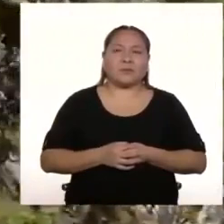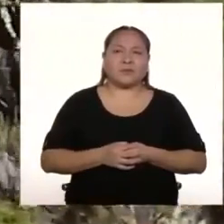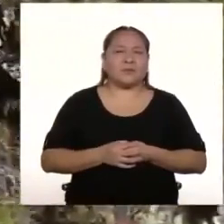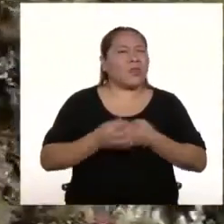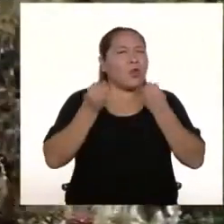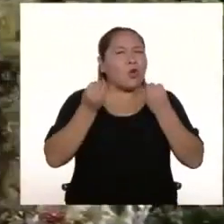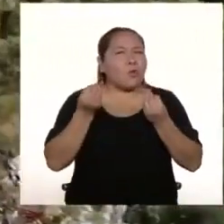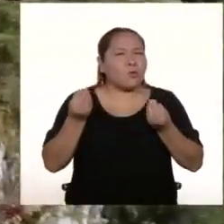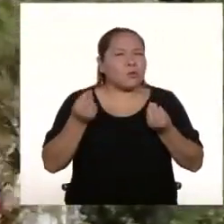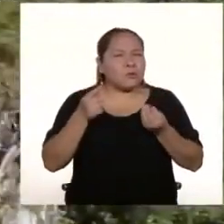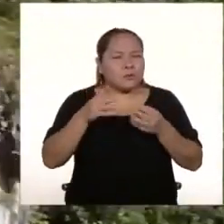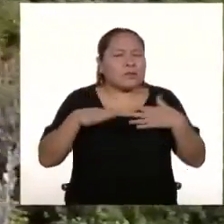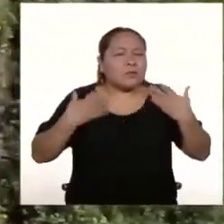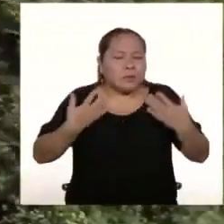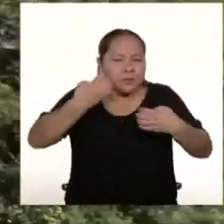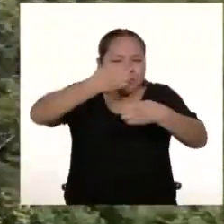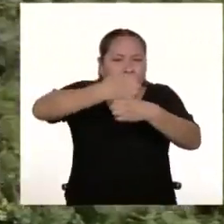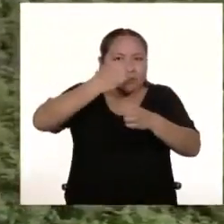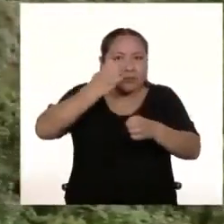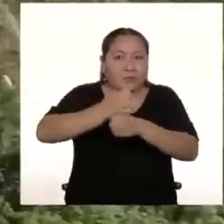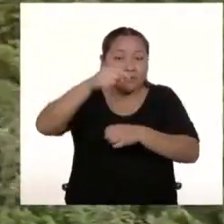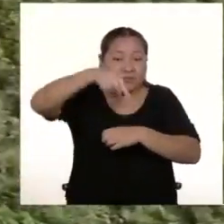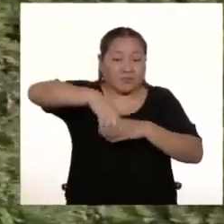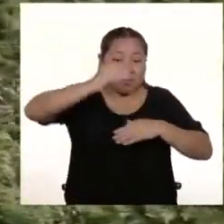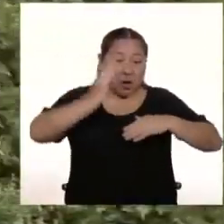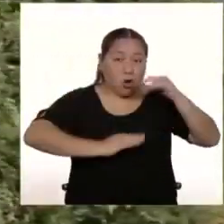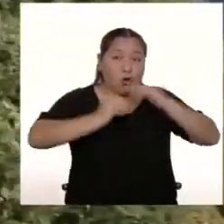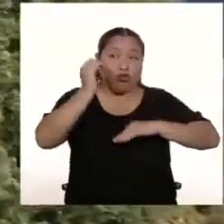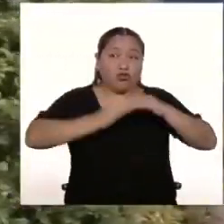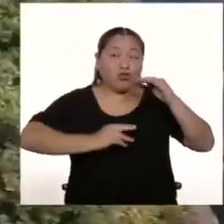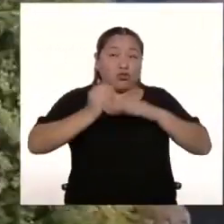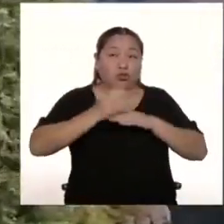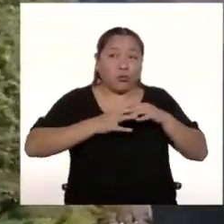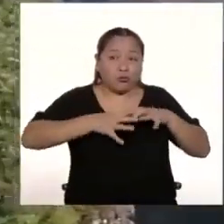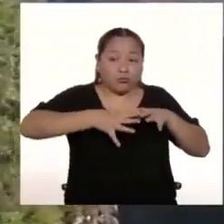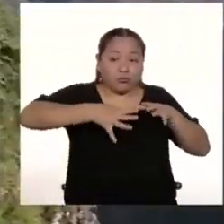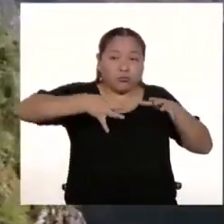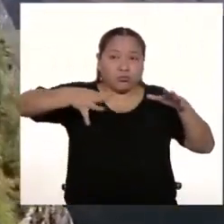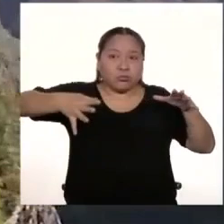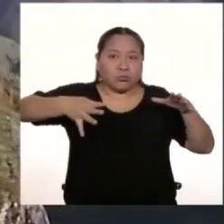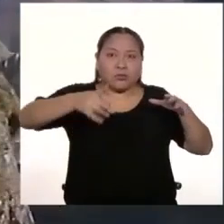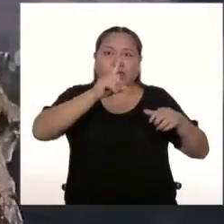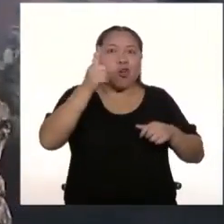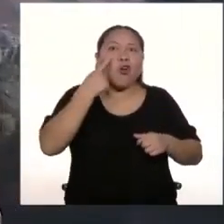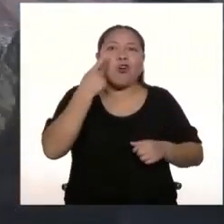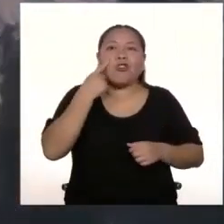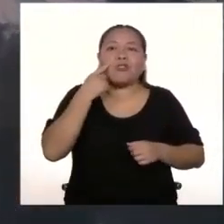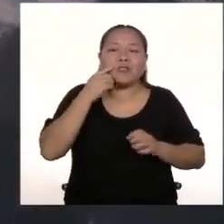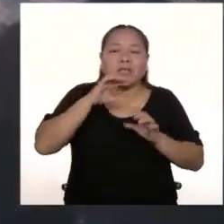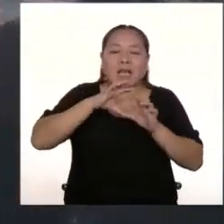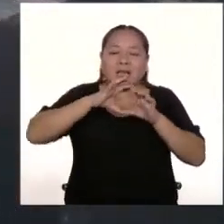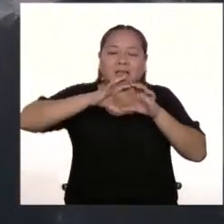¿Cómo es posible crear una de las mayores obras arquitectónicas del mundo sin conocer la rueda?